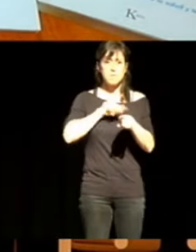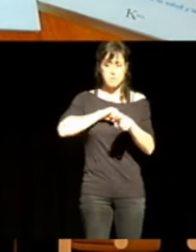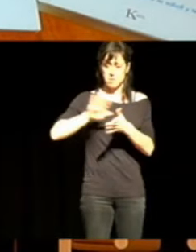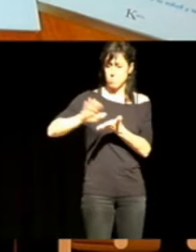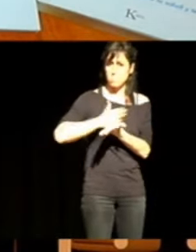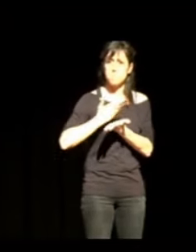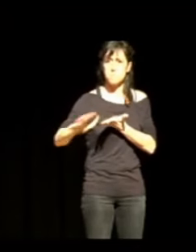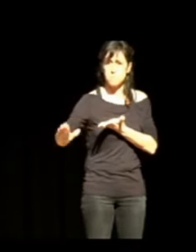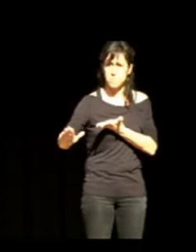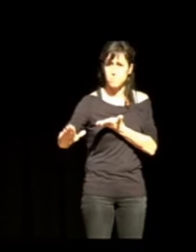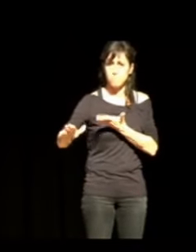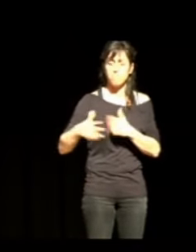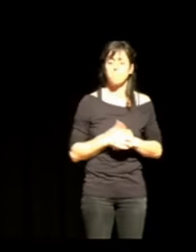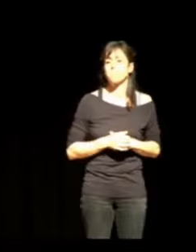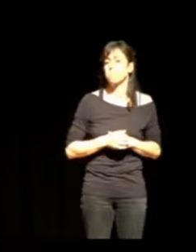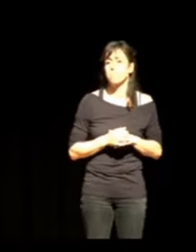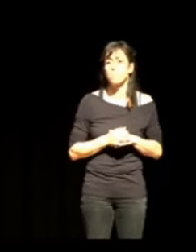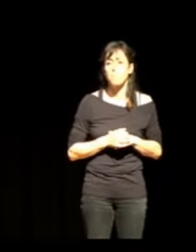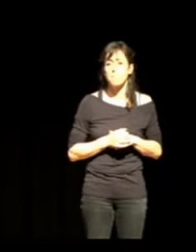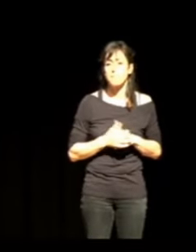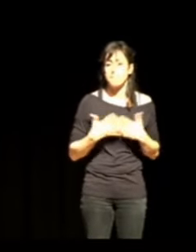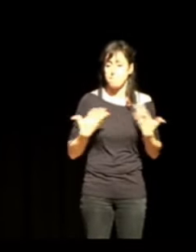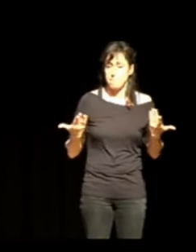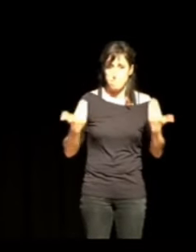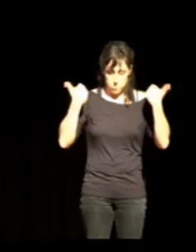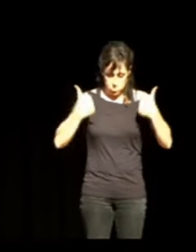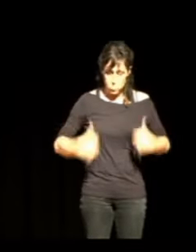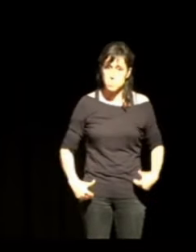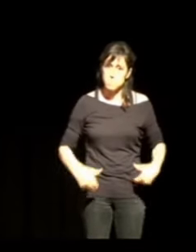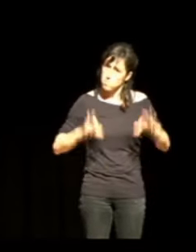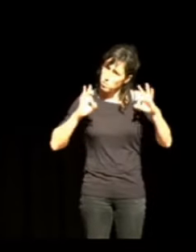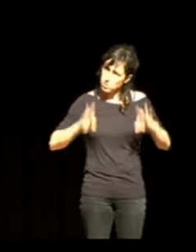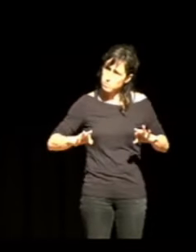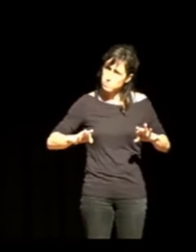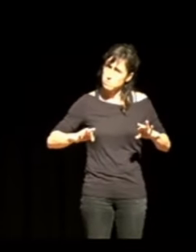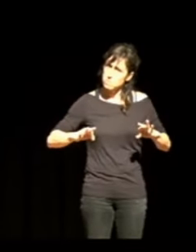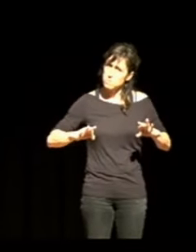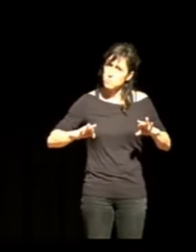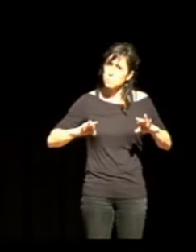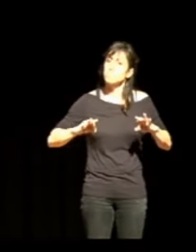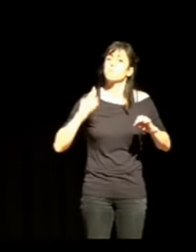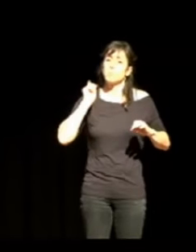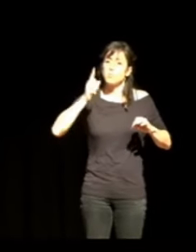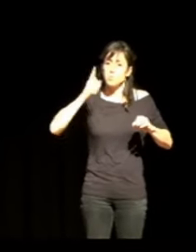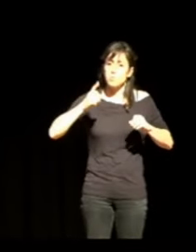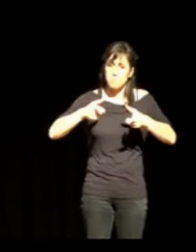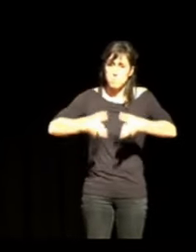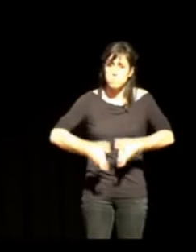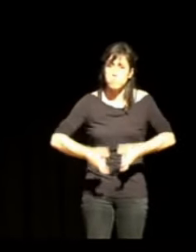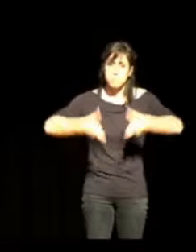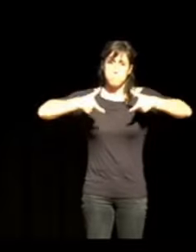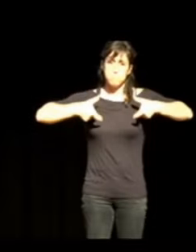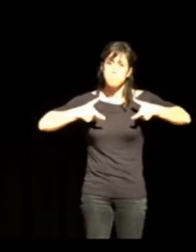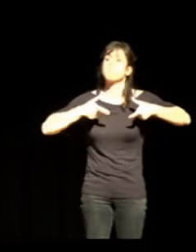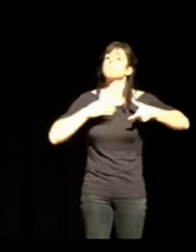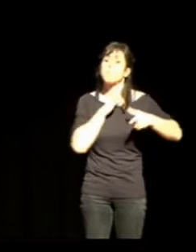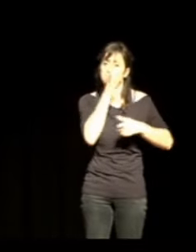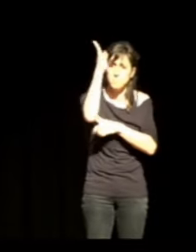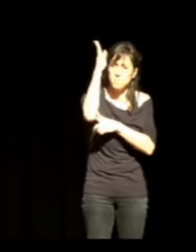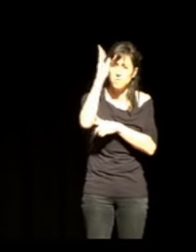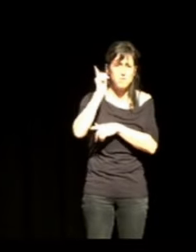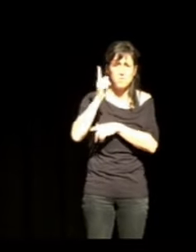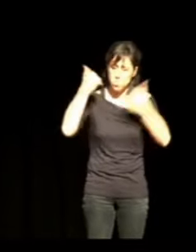enseñaba a los chicos. Pero tenemos una sexualidad global, genital. y eso es lo que yo enseño a todos los hombres y mujeres.